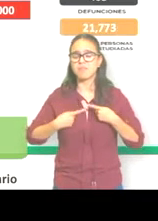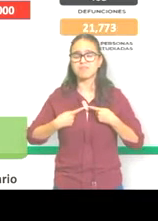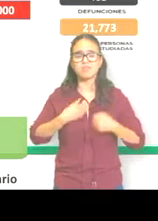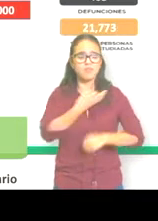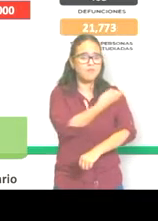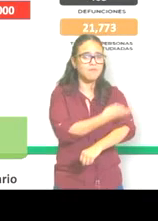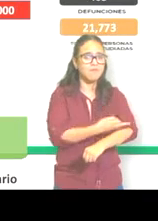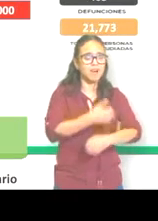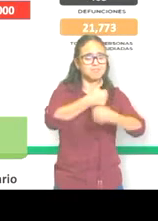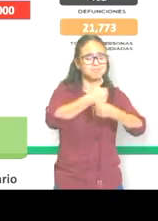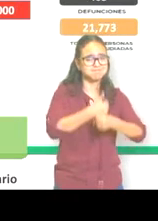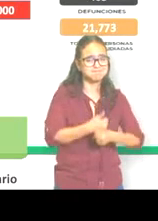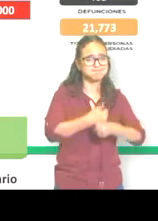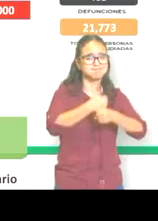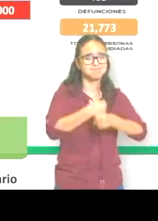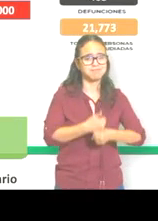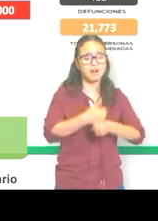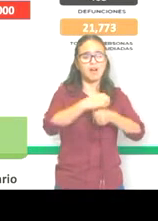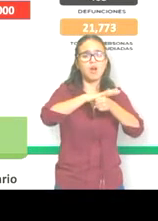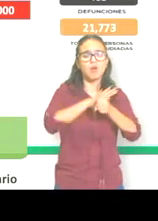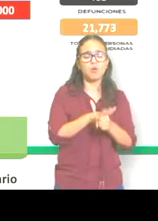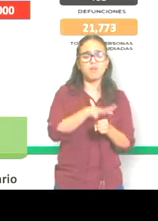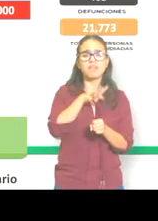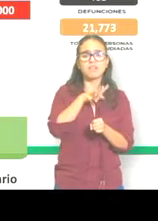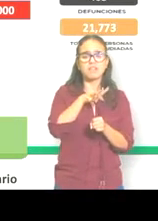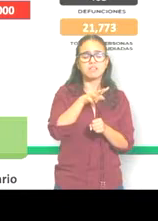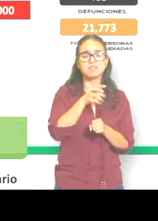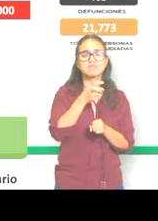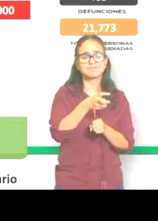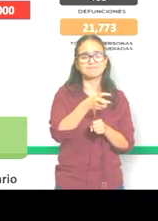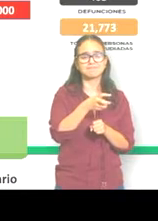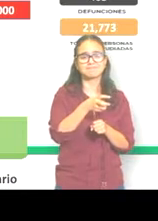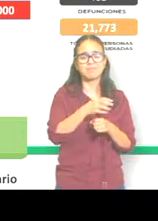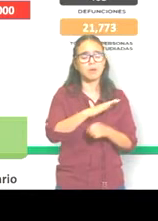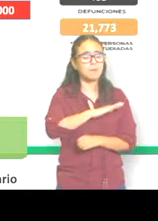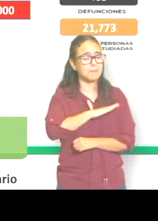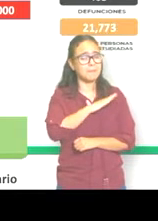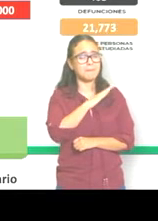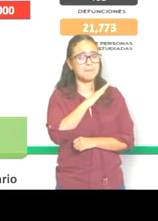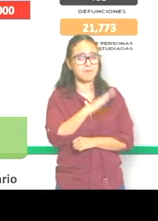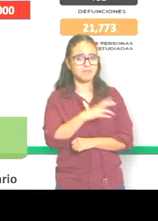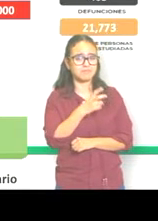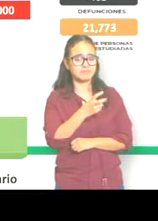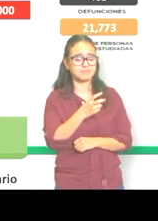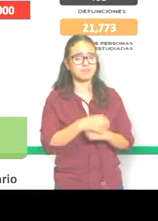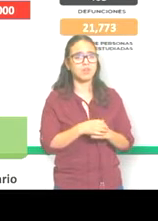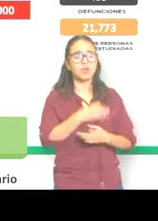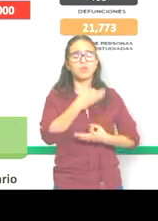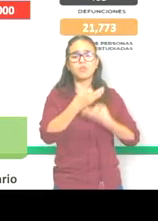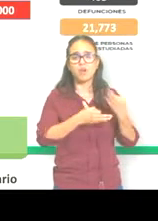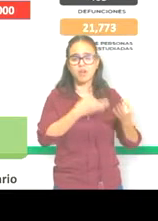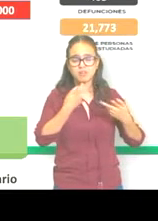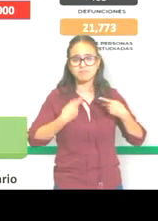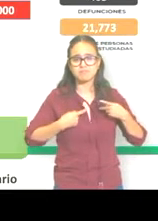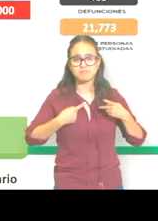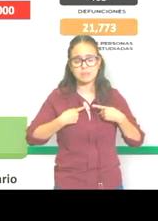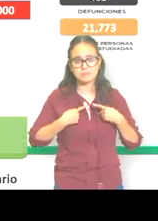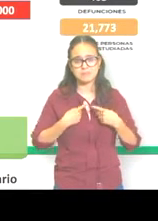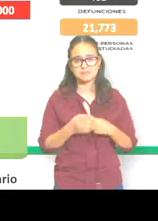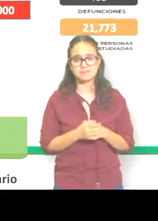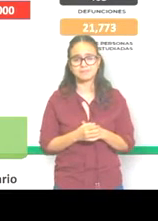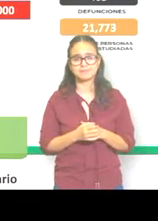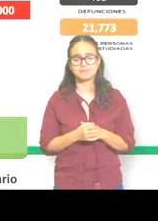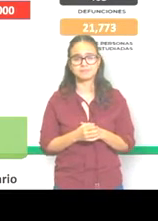la evidencia que el coronavirus fue la causa de la muerte. Esto como un recordatorio a toda la población que tenemos que